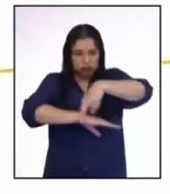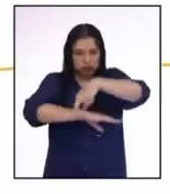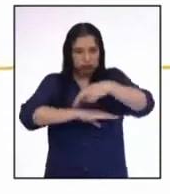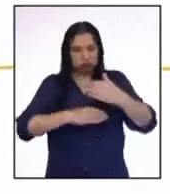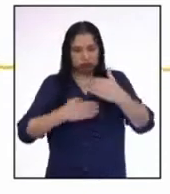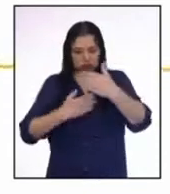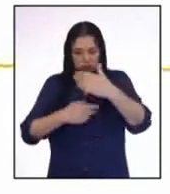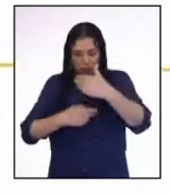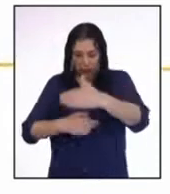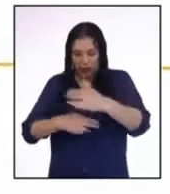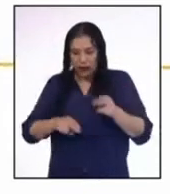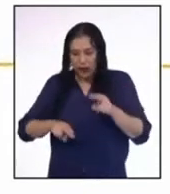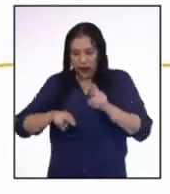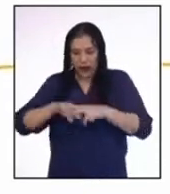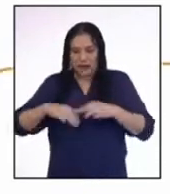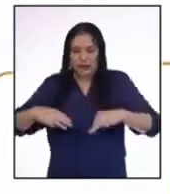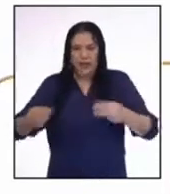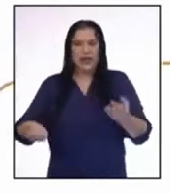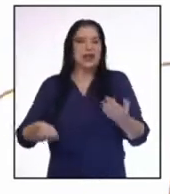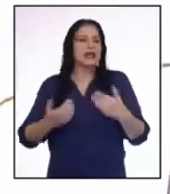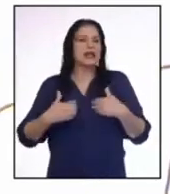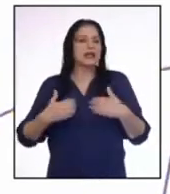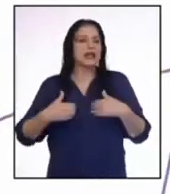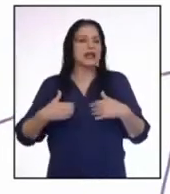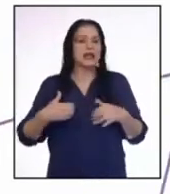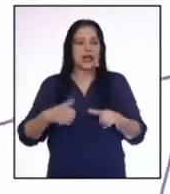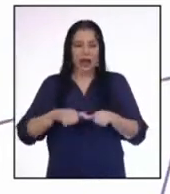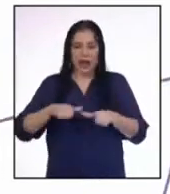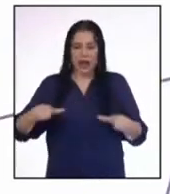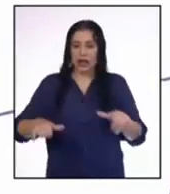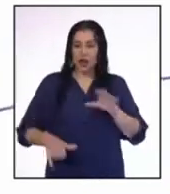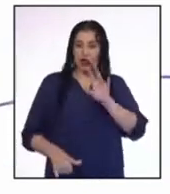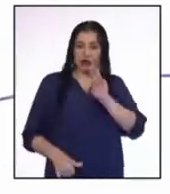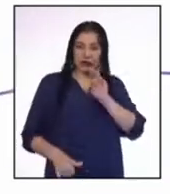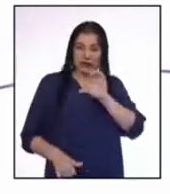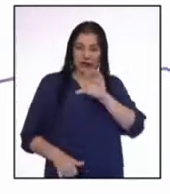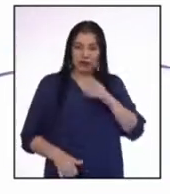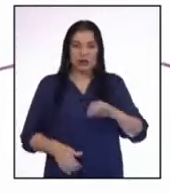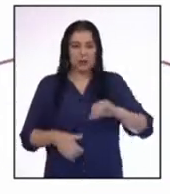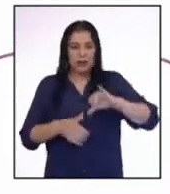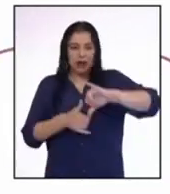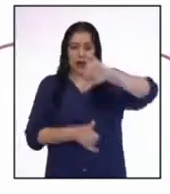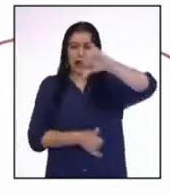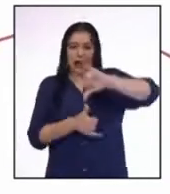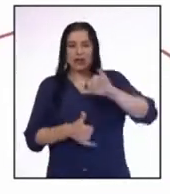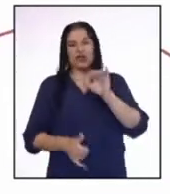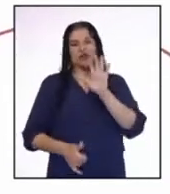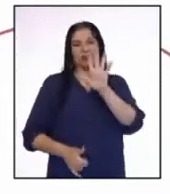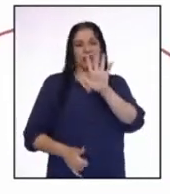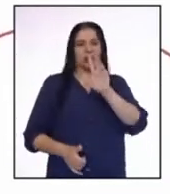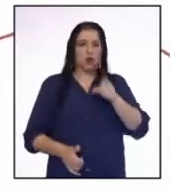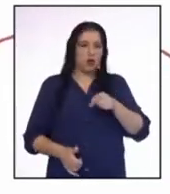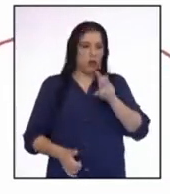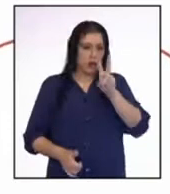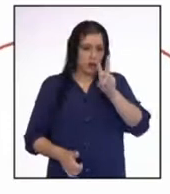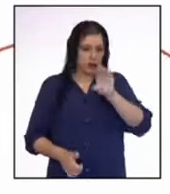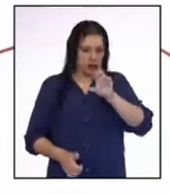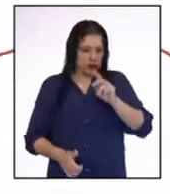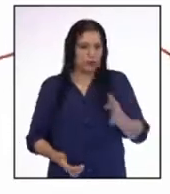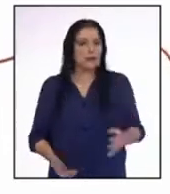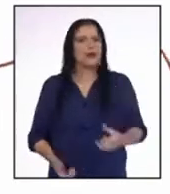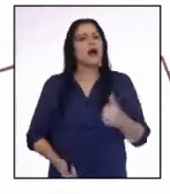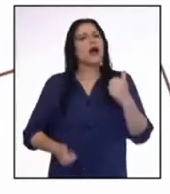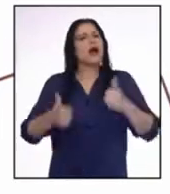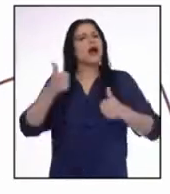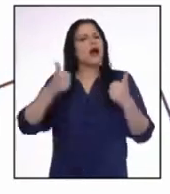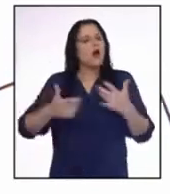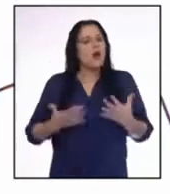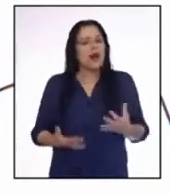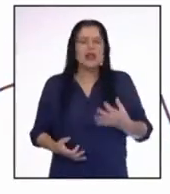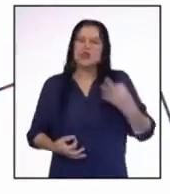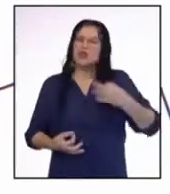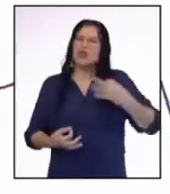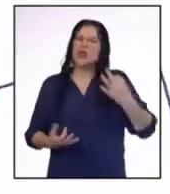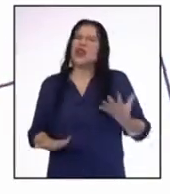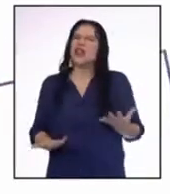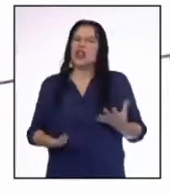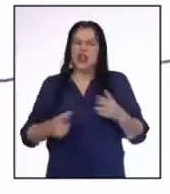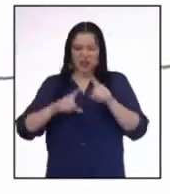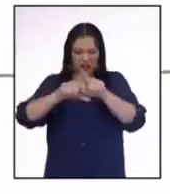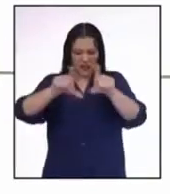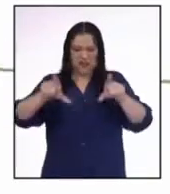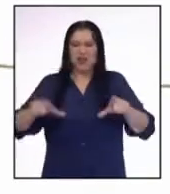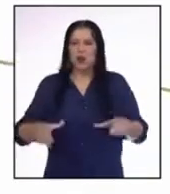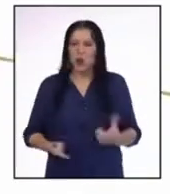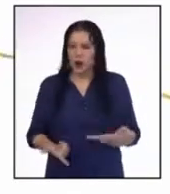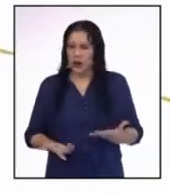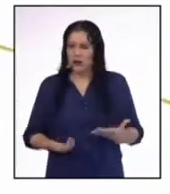de la sala y he obtenido largo 7 centímetros, ancho 5,2 centímetros. ¿Cuáles son las dimensiones reales de dicho